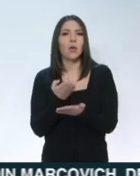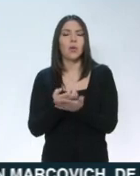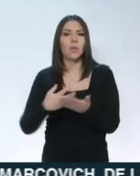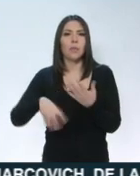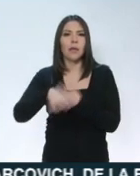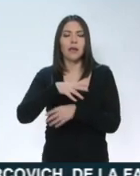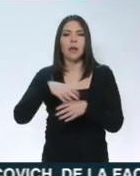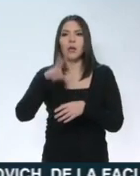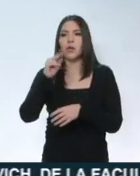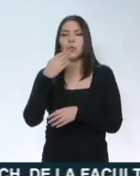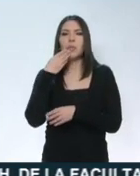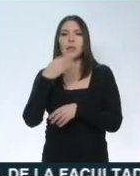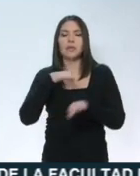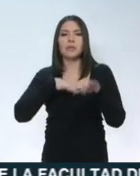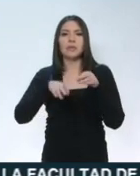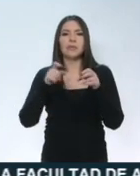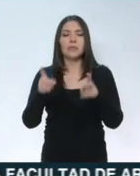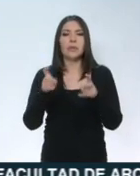ahora